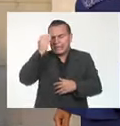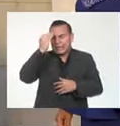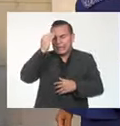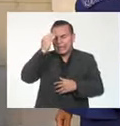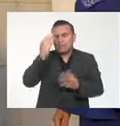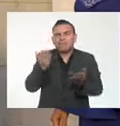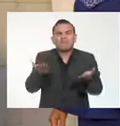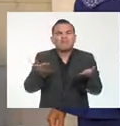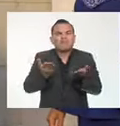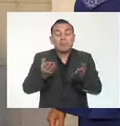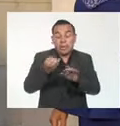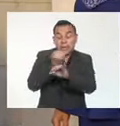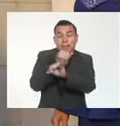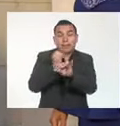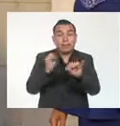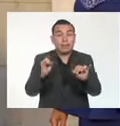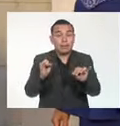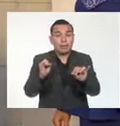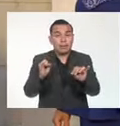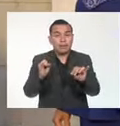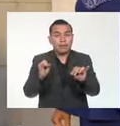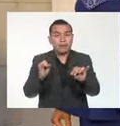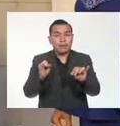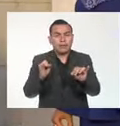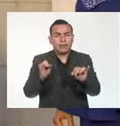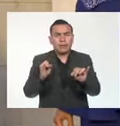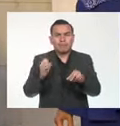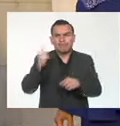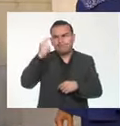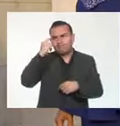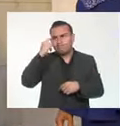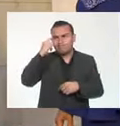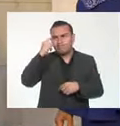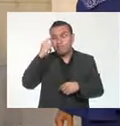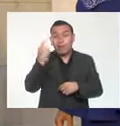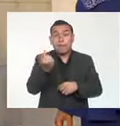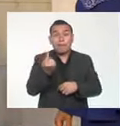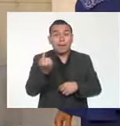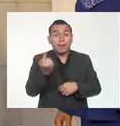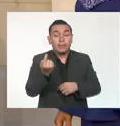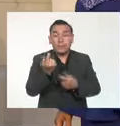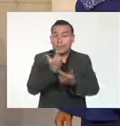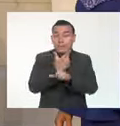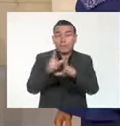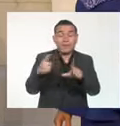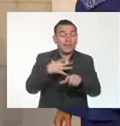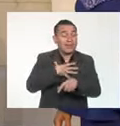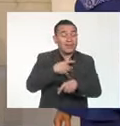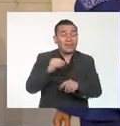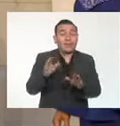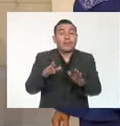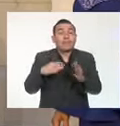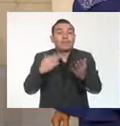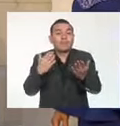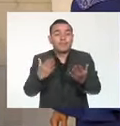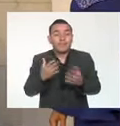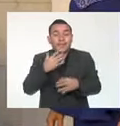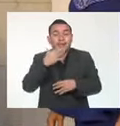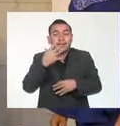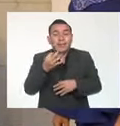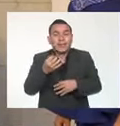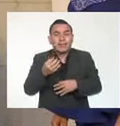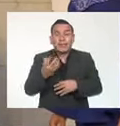contra de la independencia. A algunos no les conviene que las personas sean libres, porque